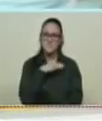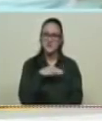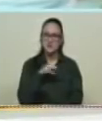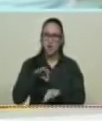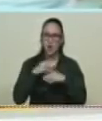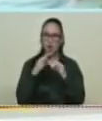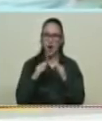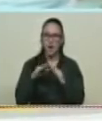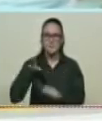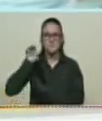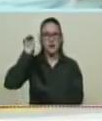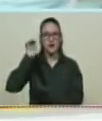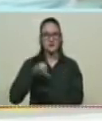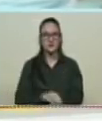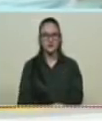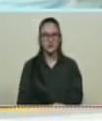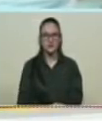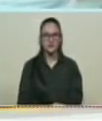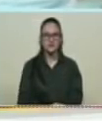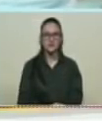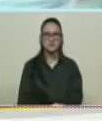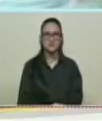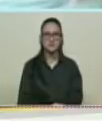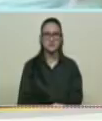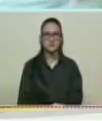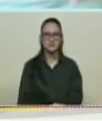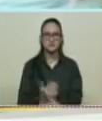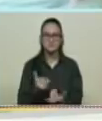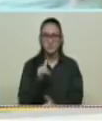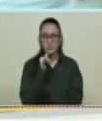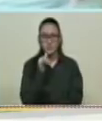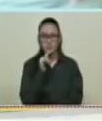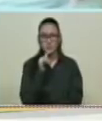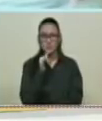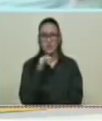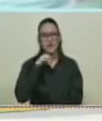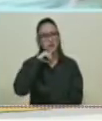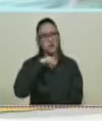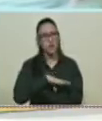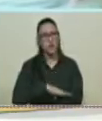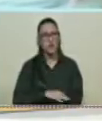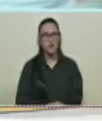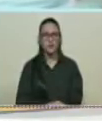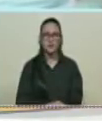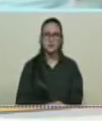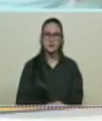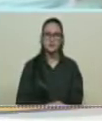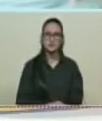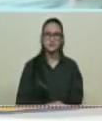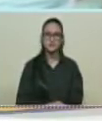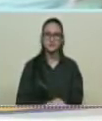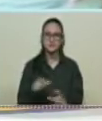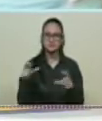de la Patria. Y hacer unos anuncios históricos sobre la